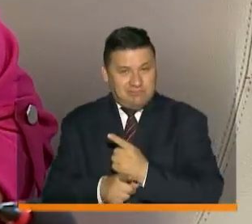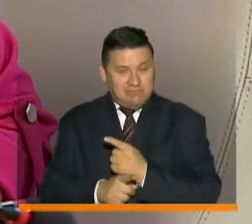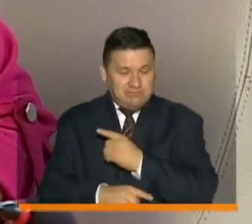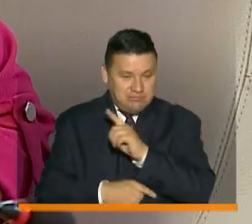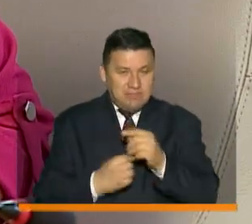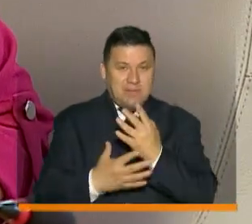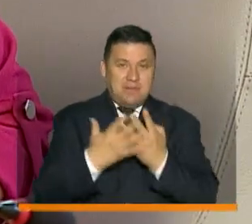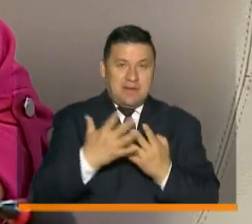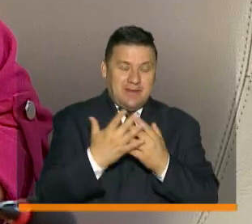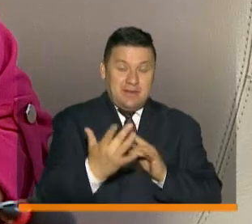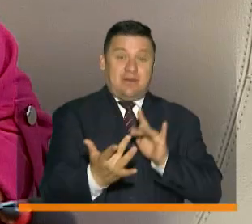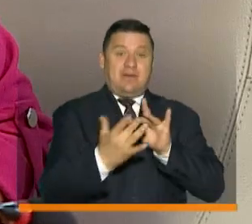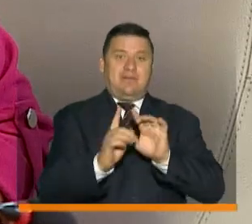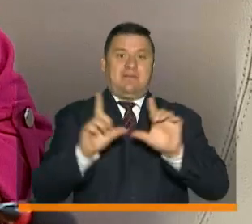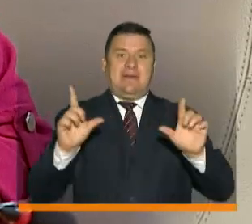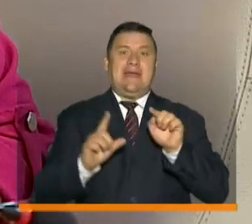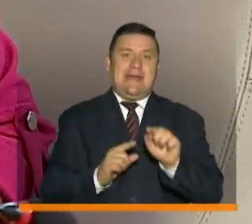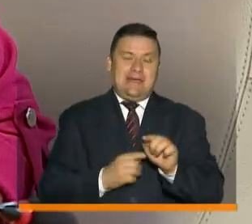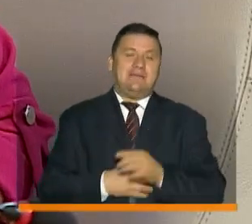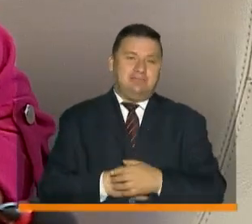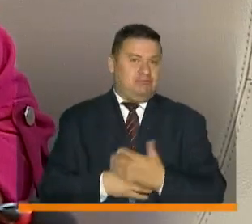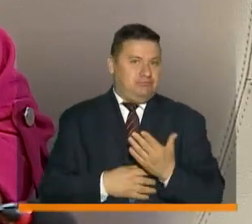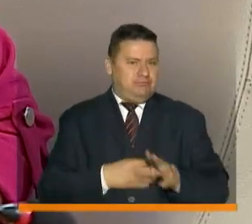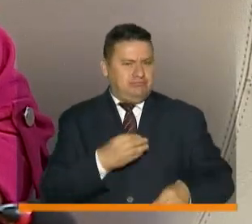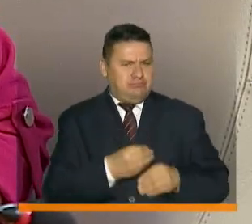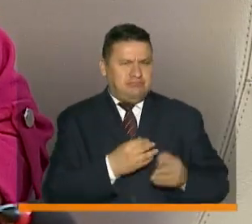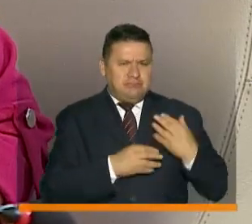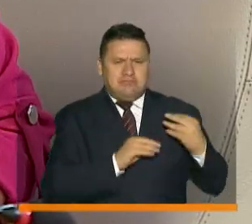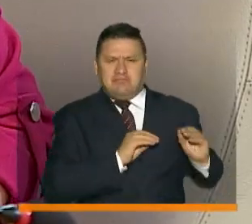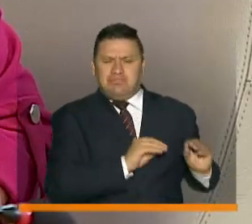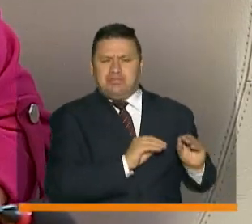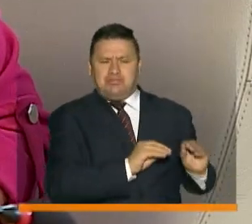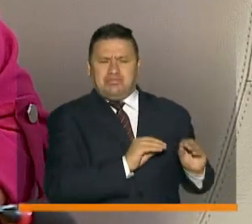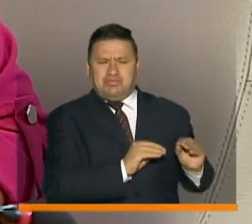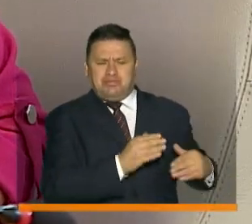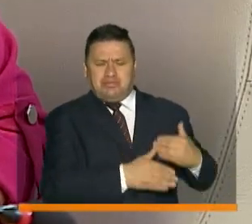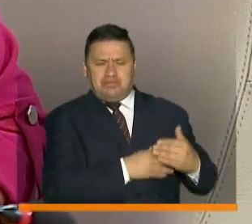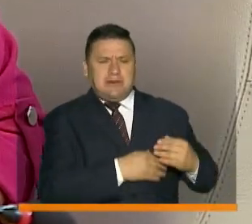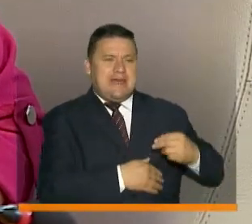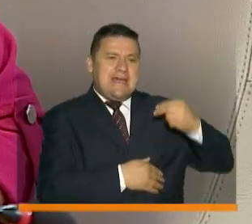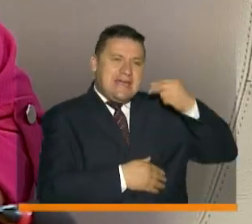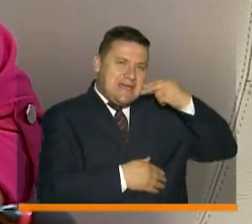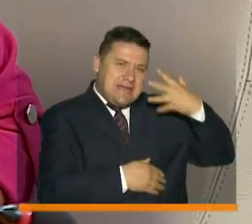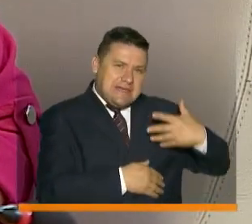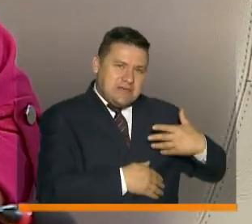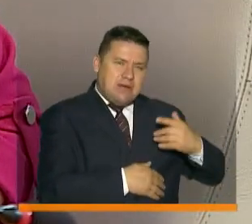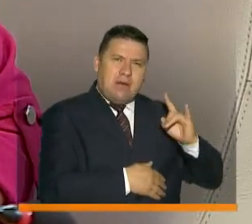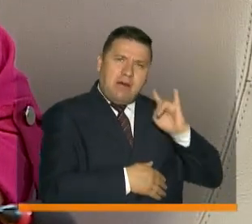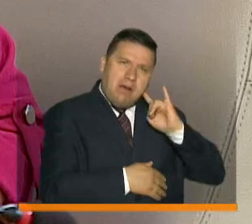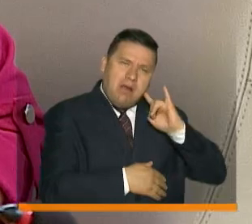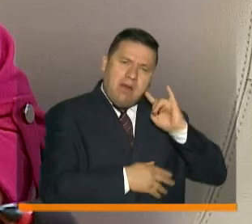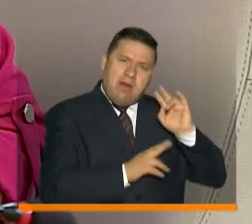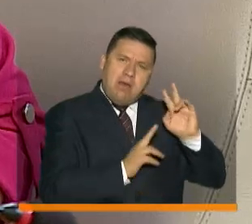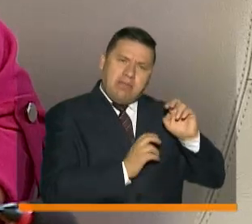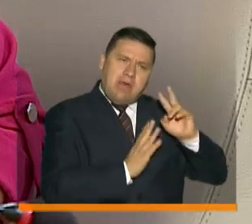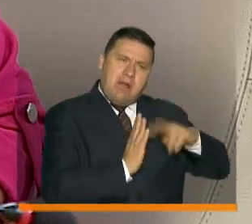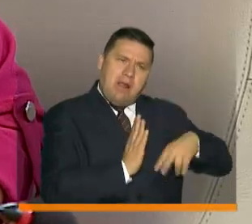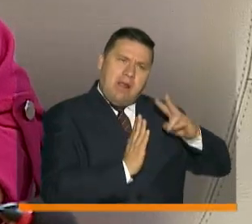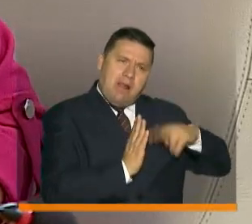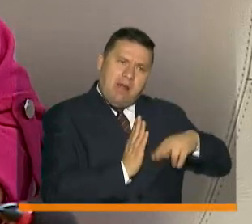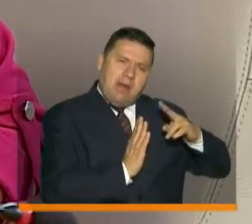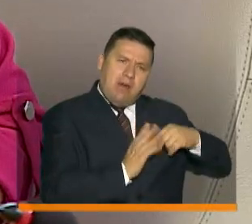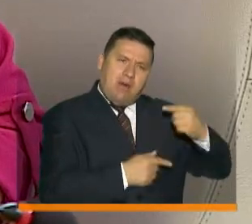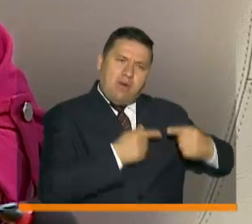Conectados con la Matemática se complementa, presidente, con todos los esfuerzos que hemos hecho a través de historias en altavoz para todo el tema de lectura,